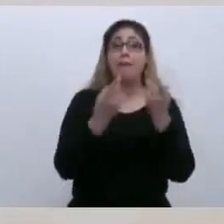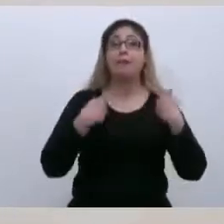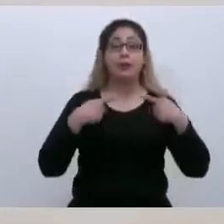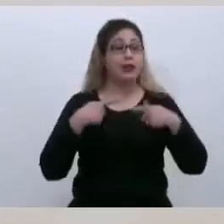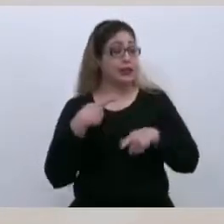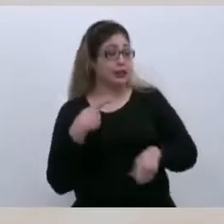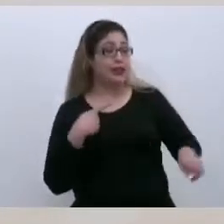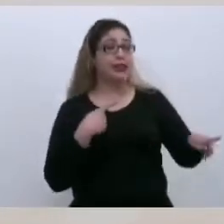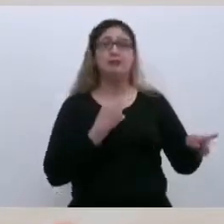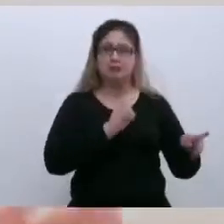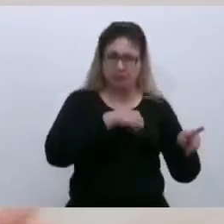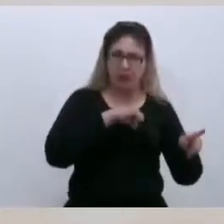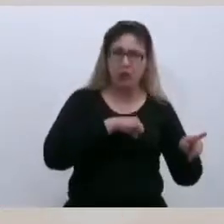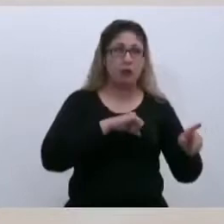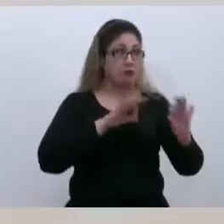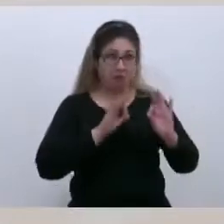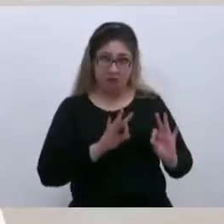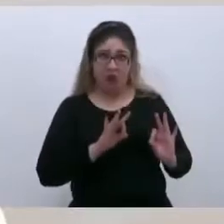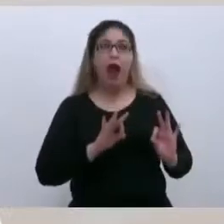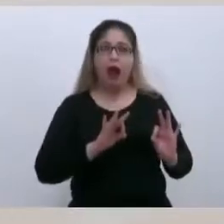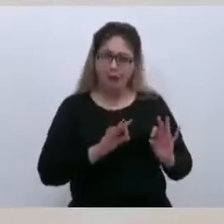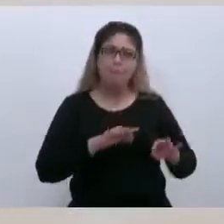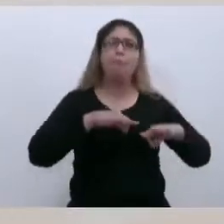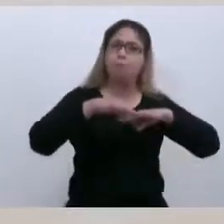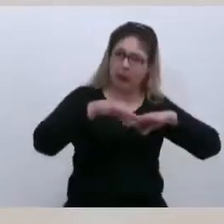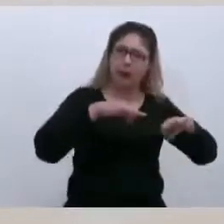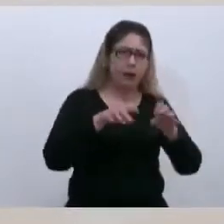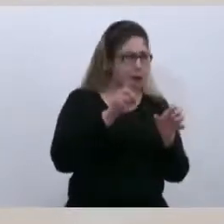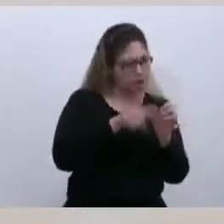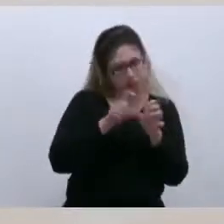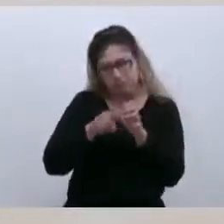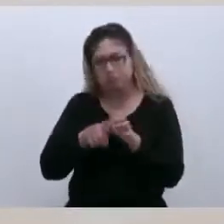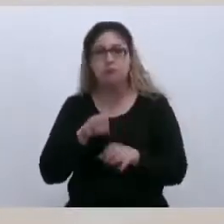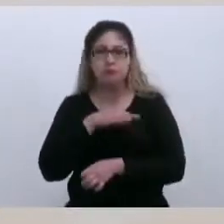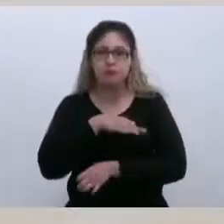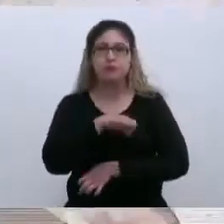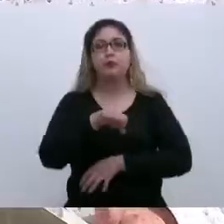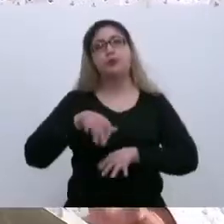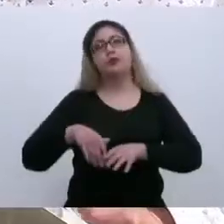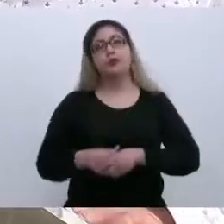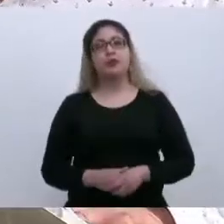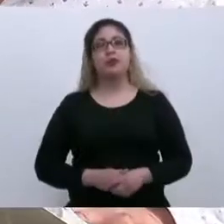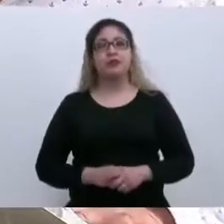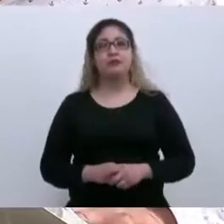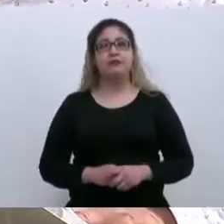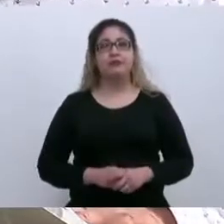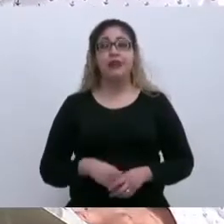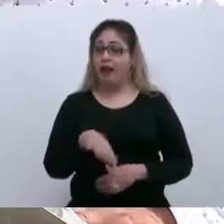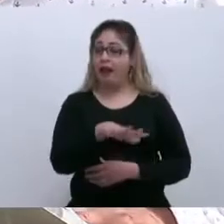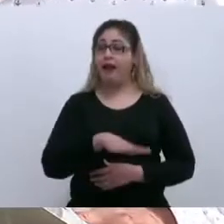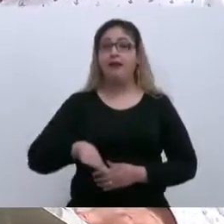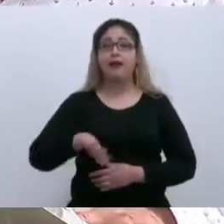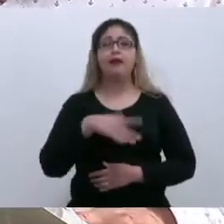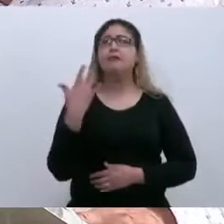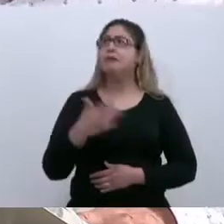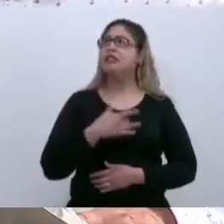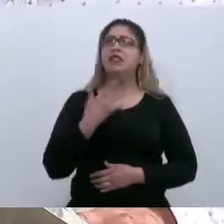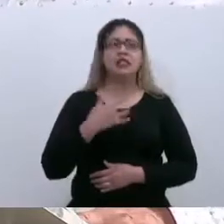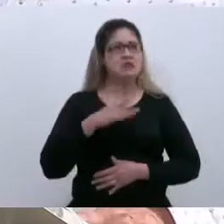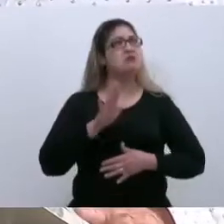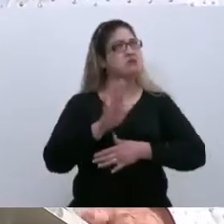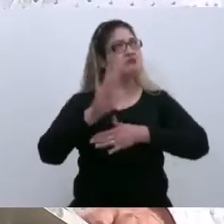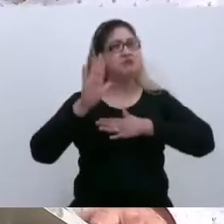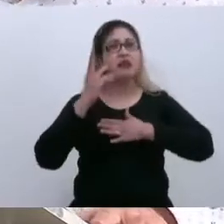la población. Todos los días en esta región trabajamos para mejorar las condiciones de